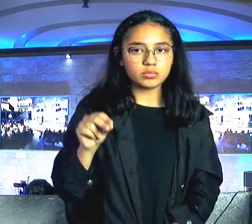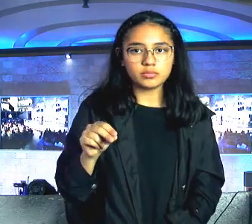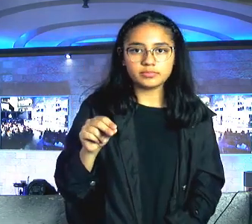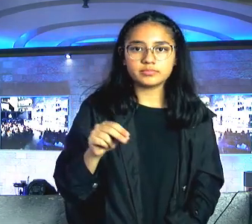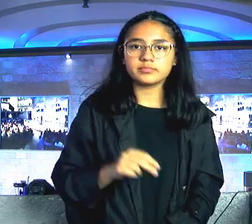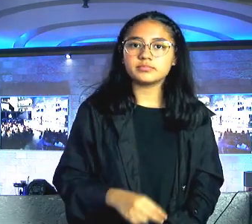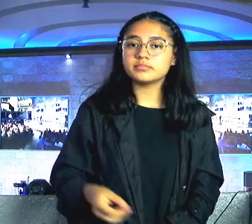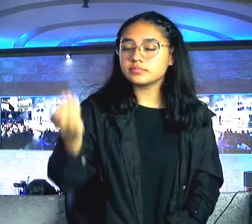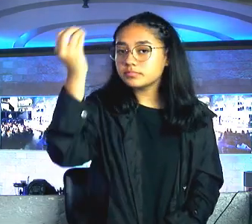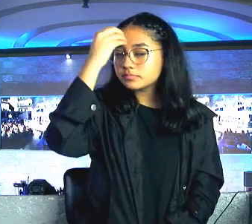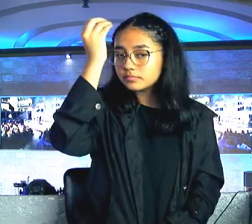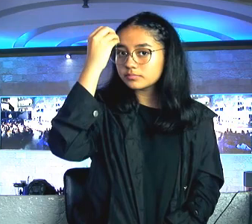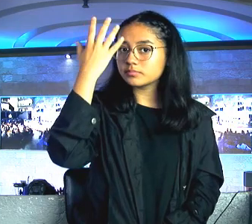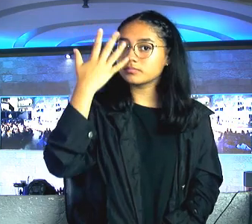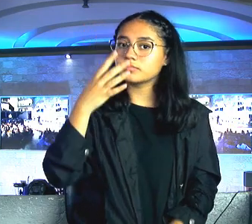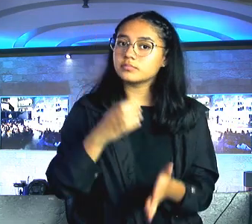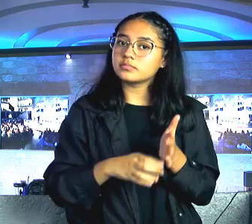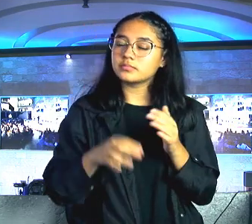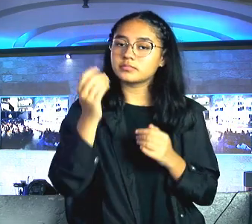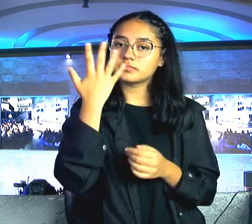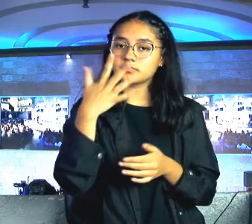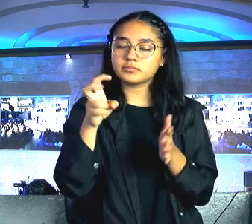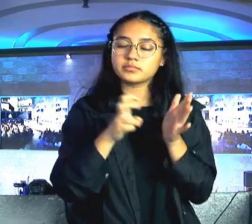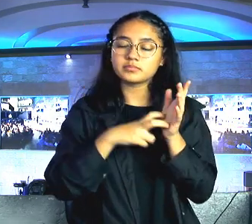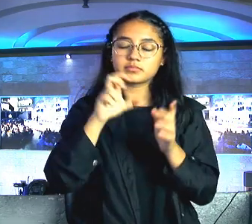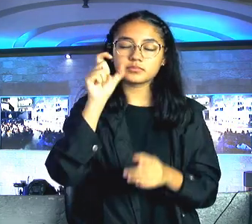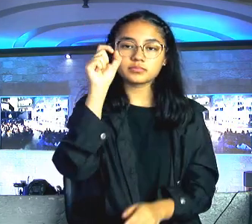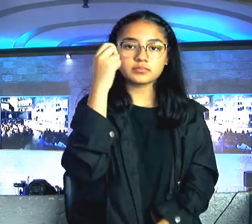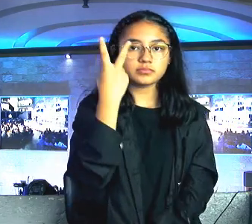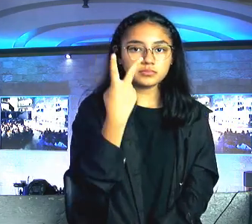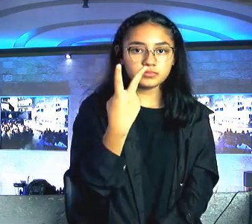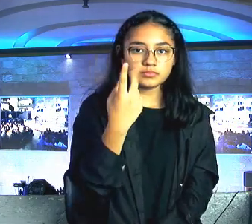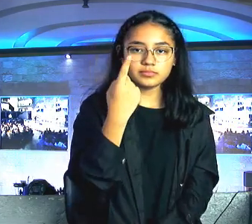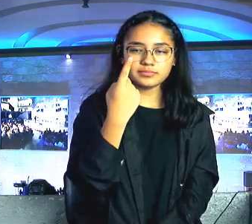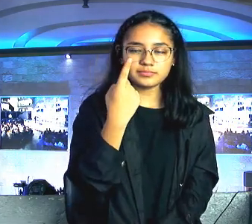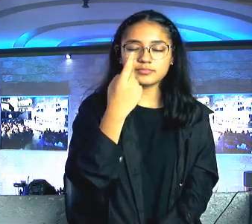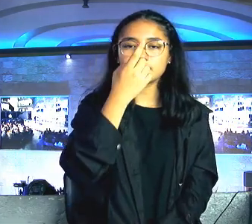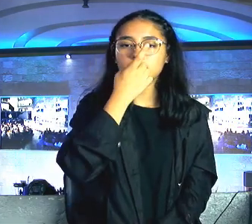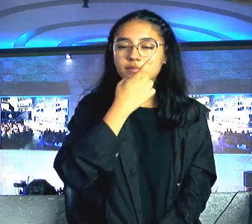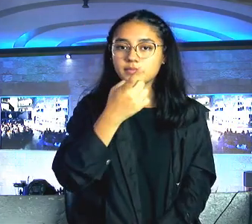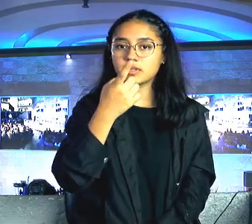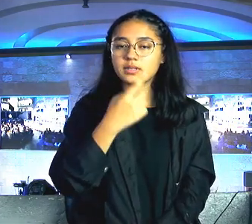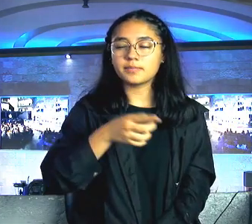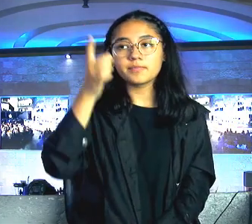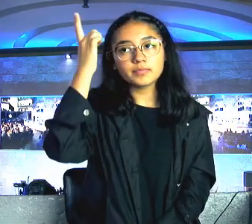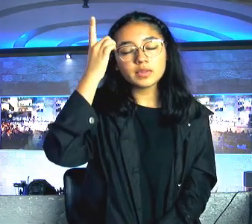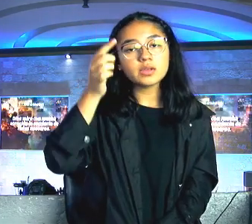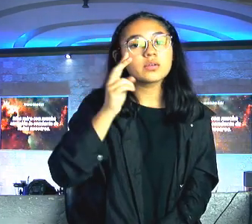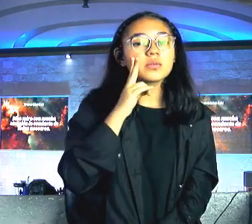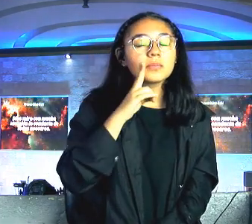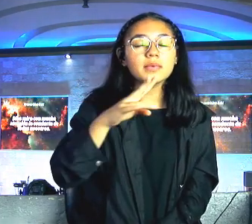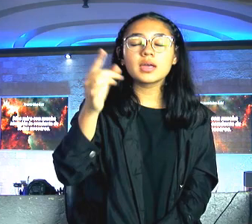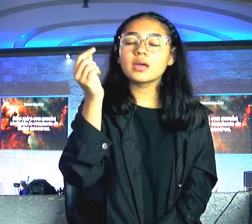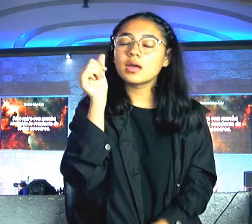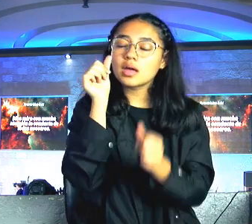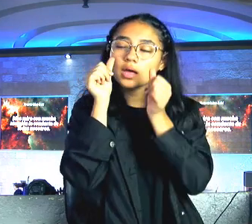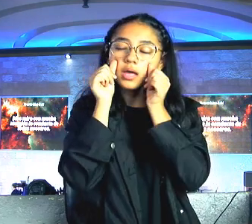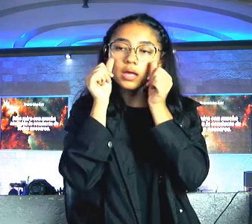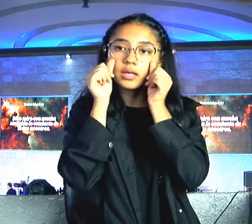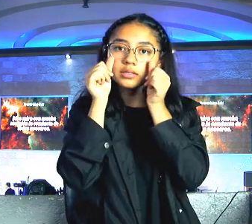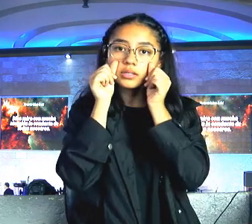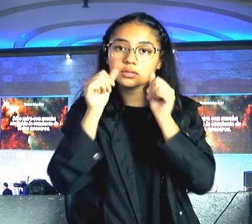dice, la traducción en lenguaje actual de Proverbios 5:21: Dios mira con mucha atención la conducta de